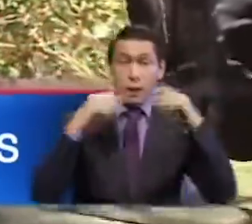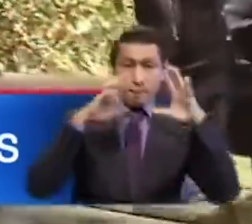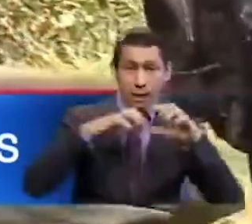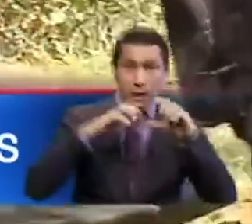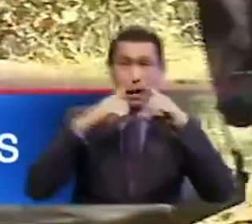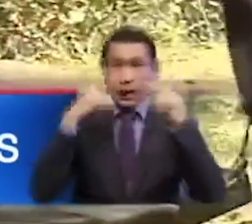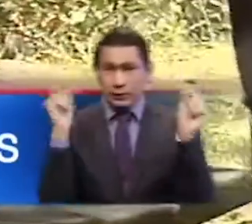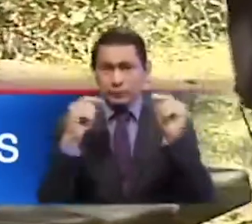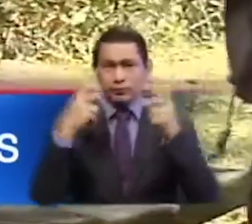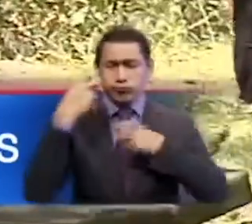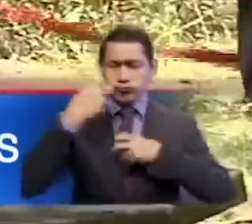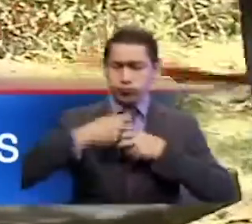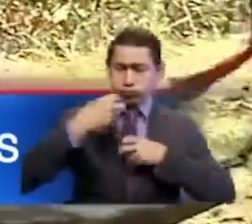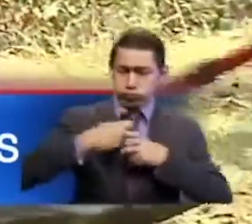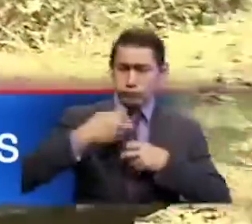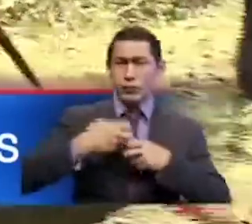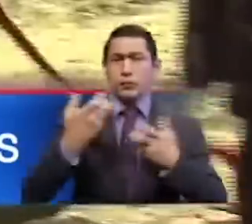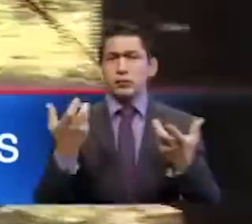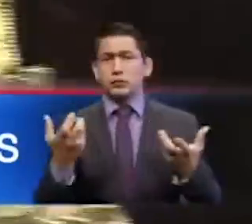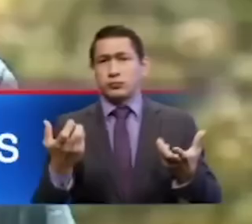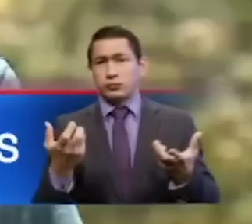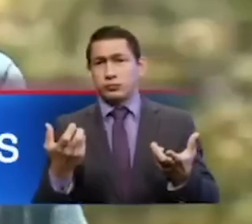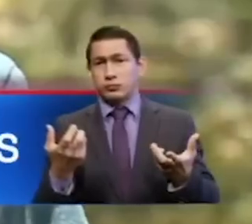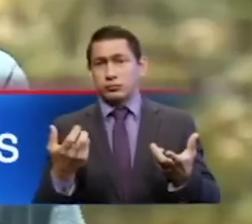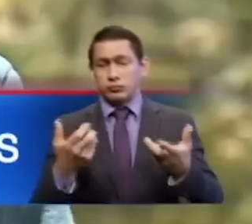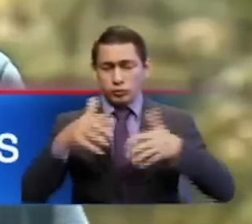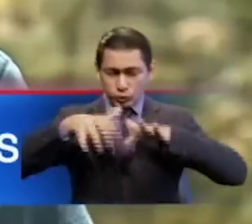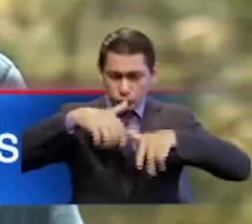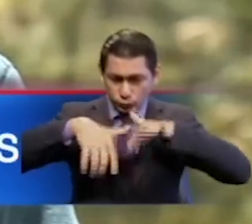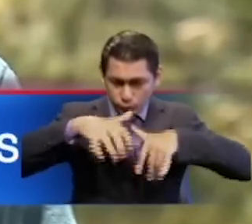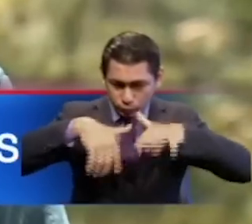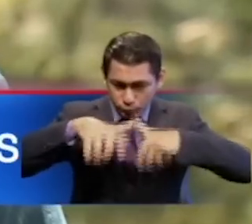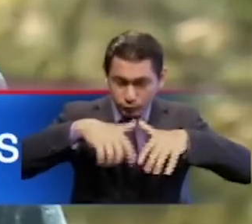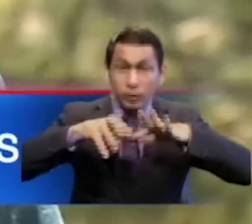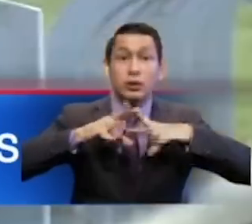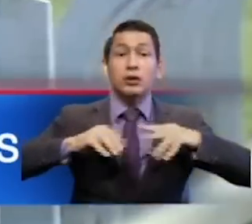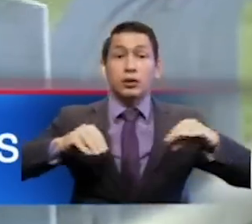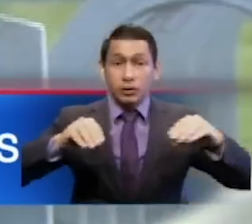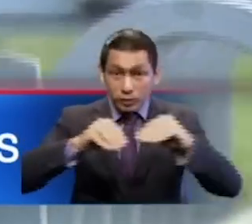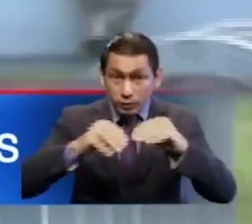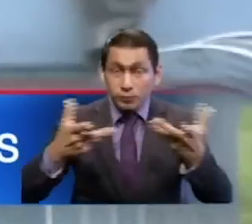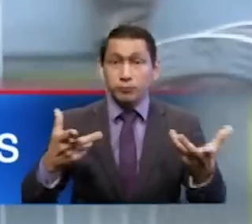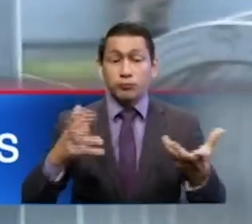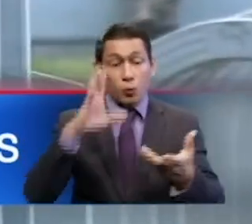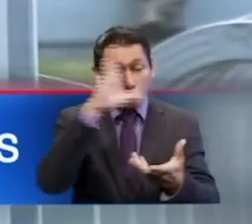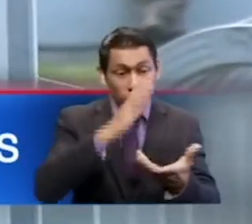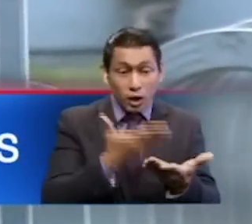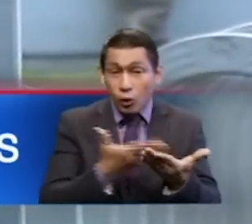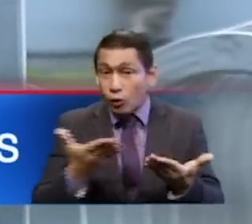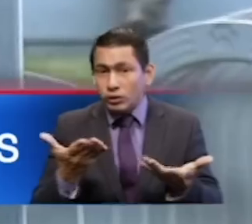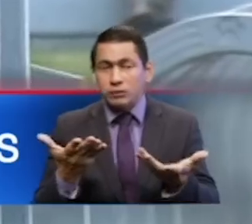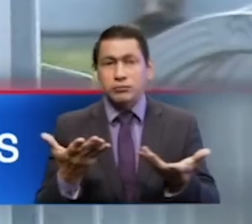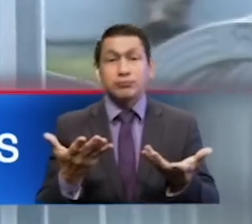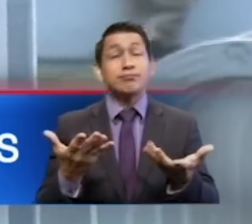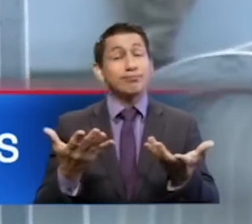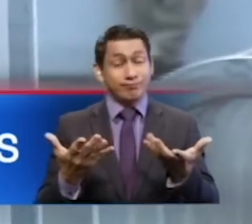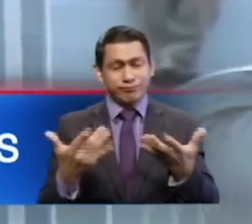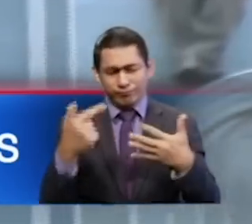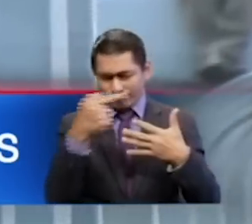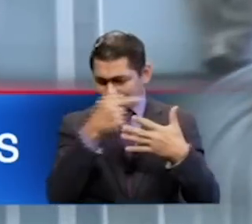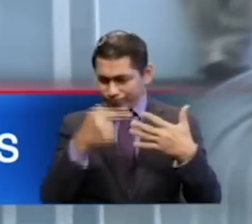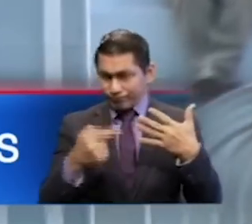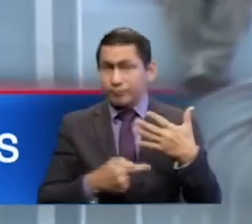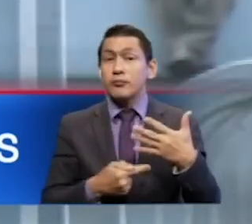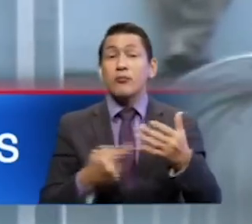intensos o moderados, empiezan a hacer huecos en el jardín o buscar cosas donde no deben. Sin embargo, hay quienes desconocen de